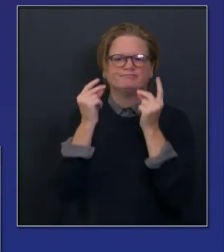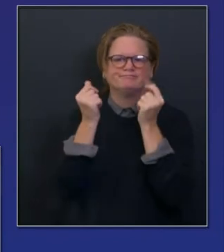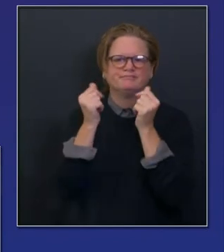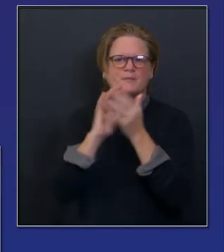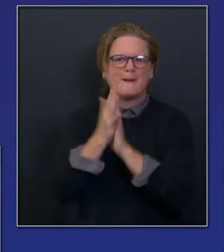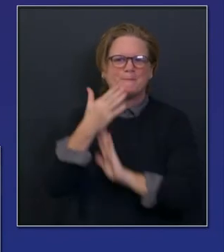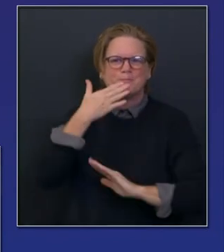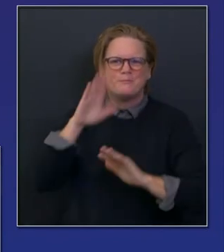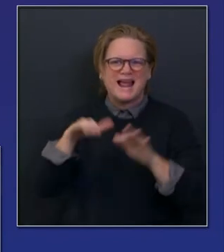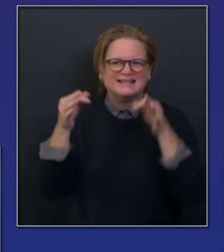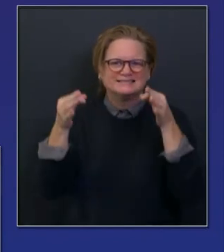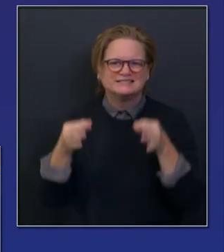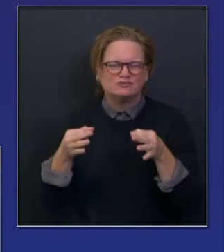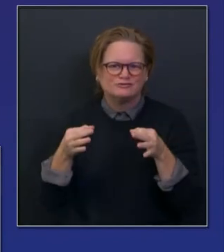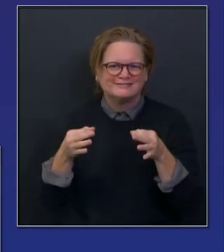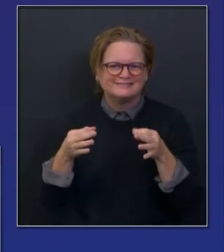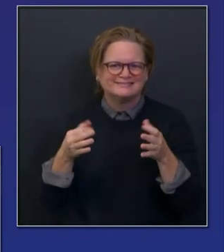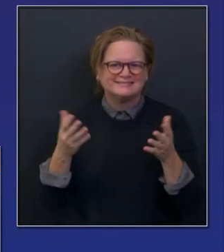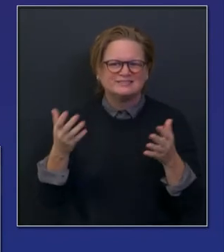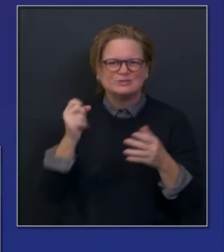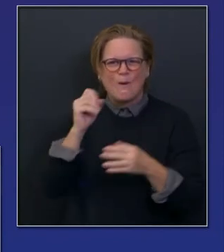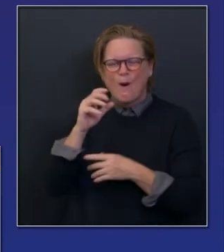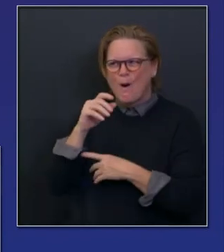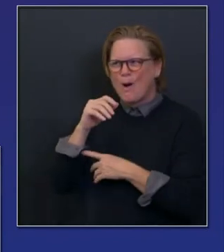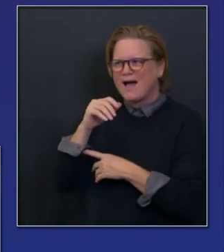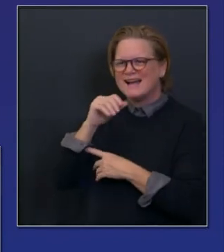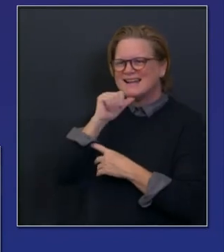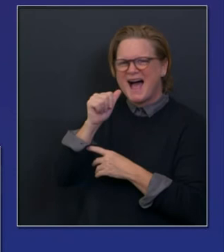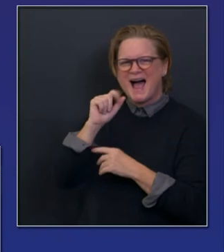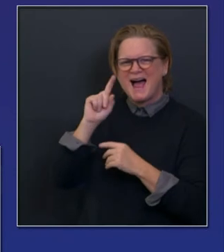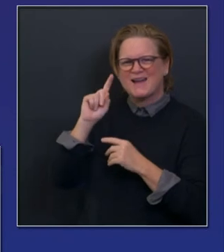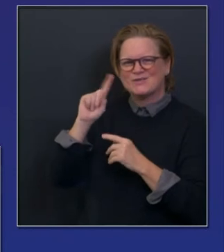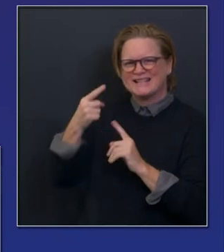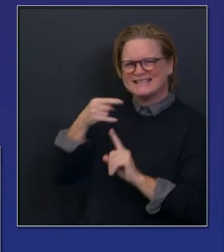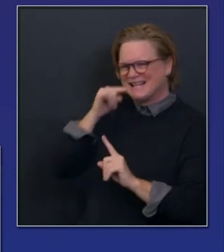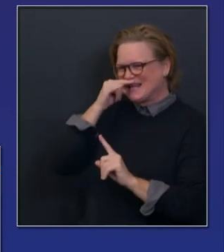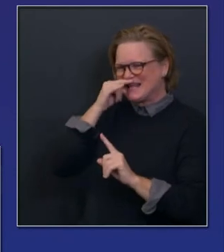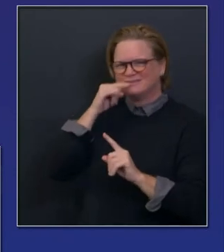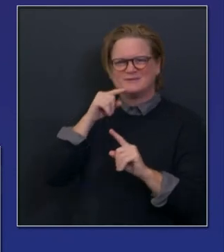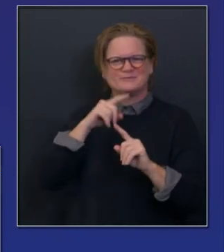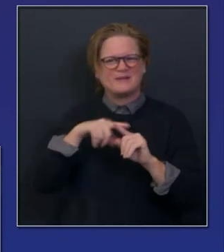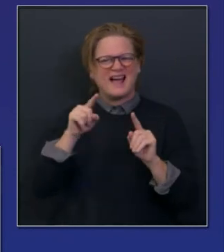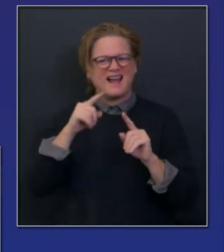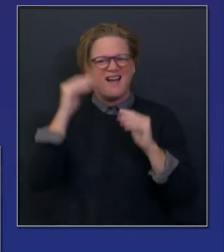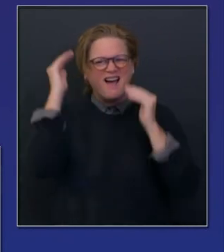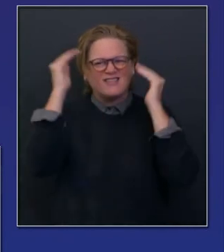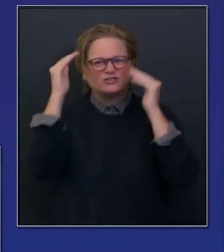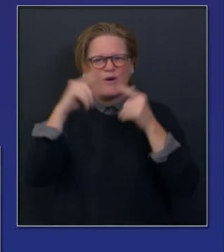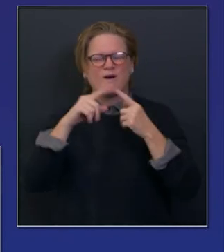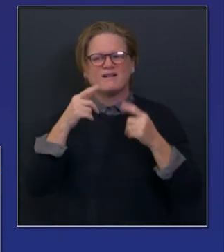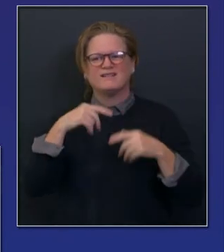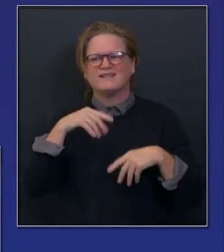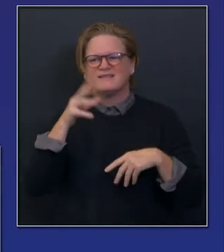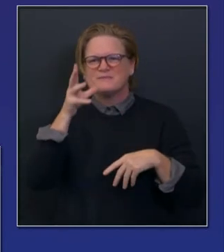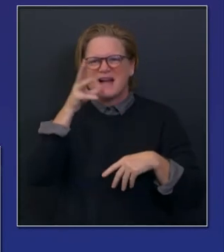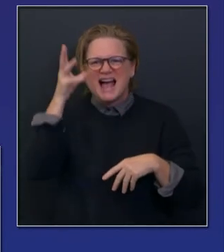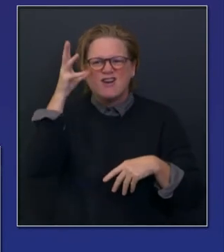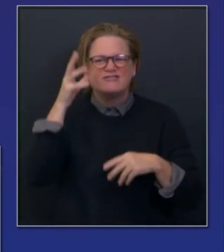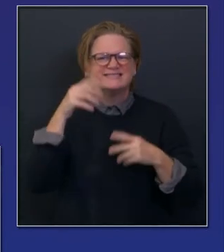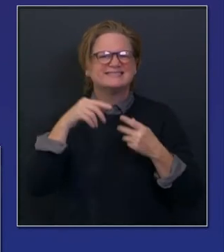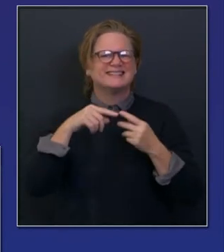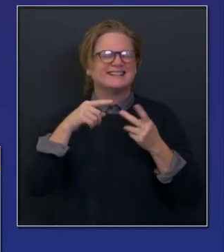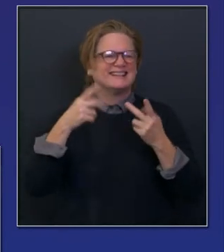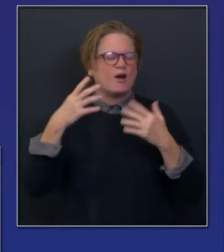más los niños que tuvieron resultado positivo, sino también miembros del personal, entrenadores, árbitros. Así